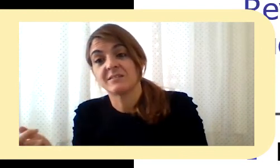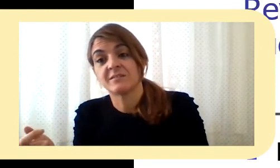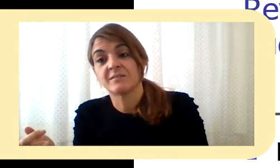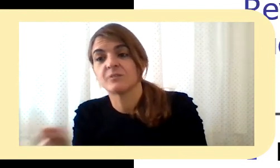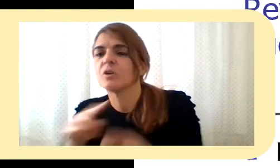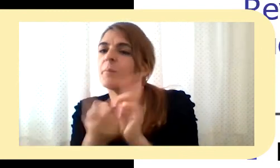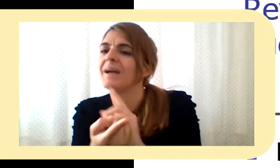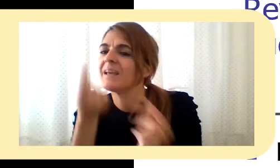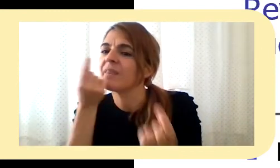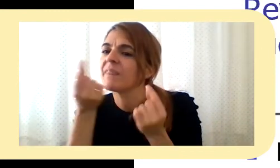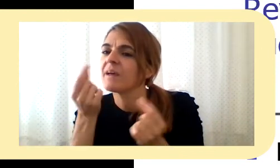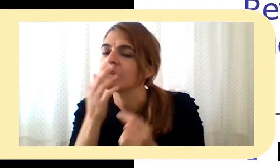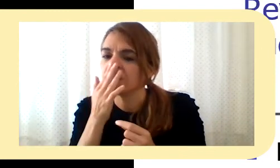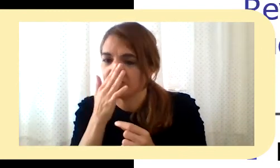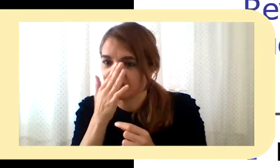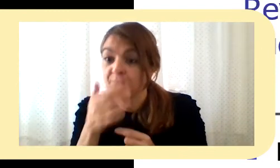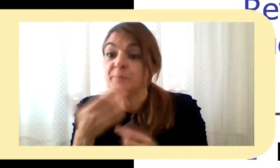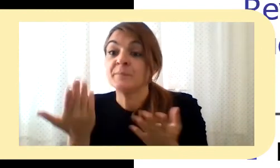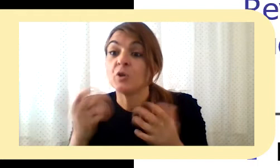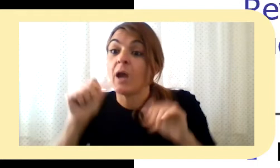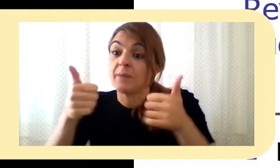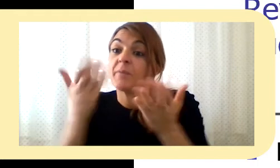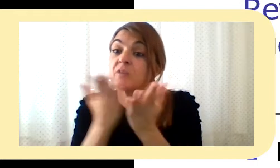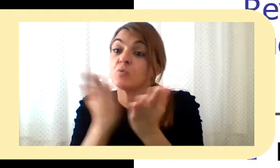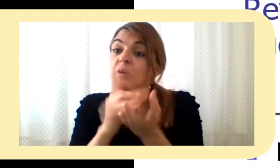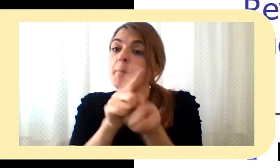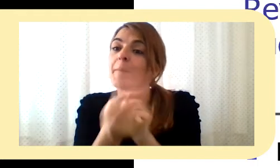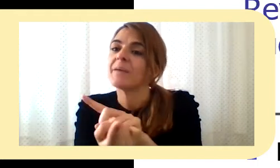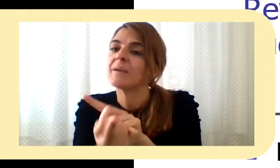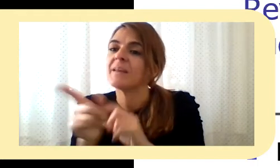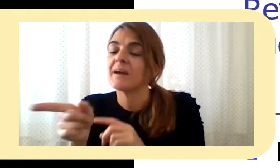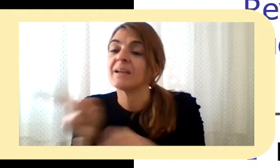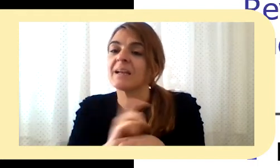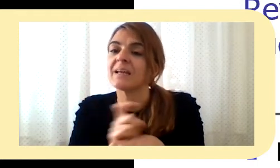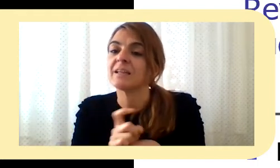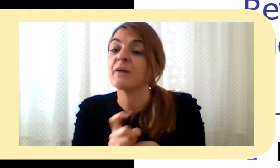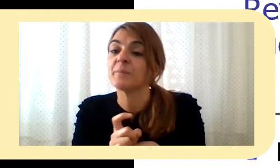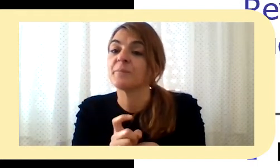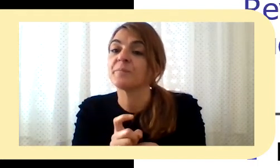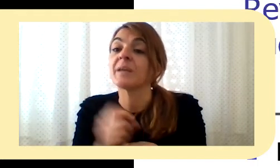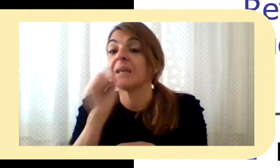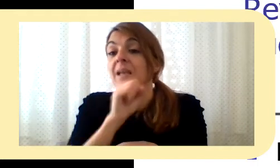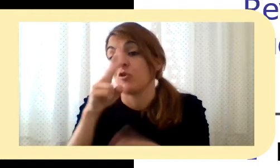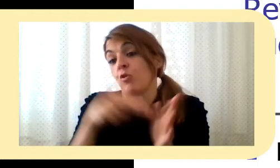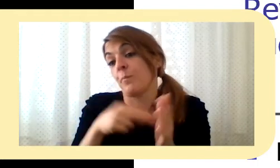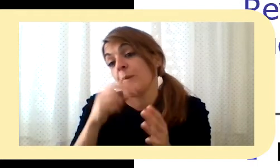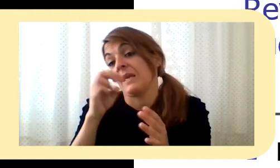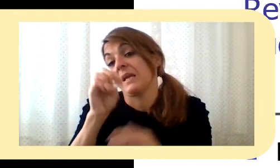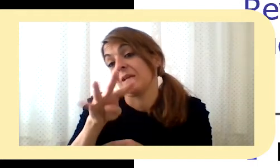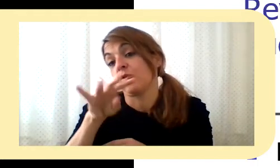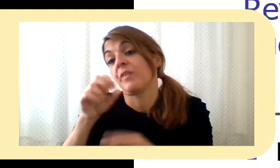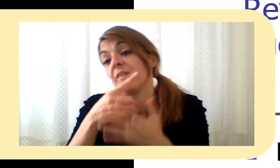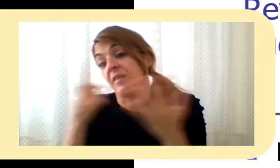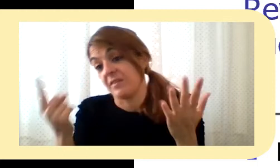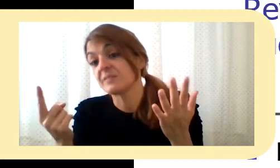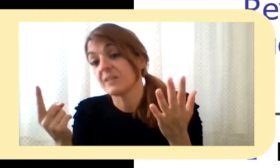han puesto a estudiar la variabilidad de los datos en ratas, en 2014, en 2016, 2 metaanálisis en neurociencias llegan